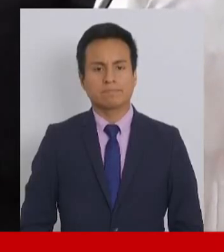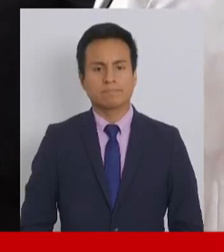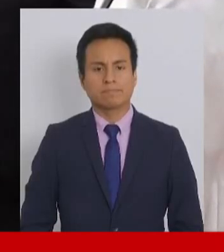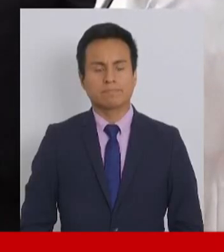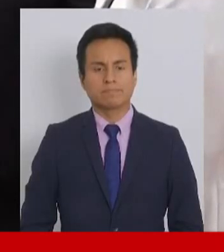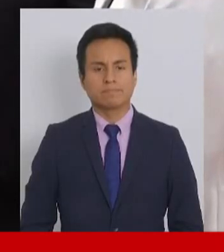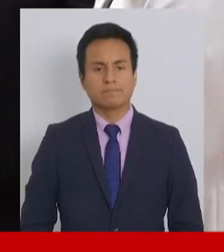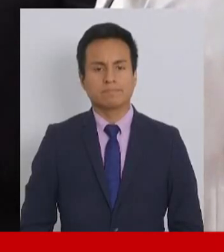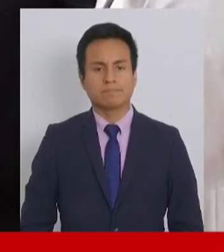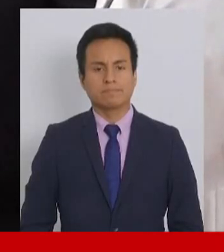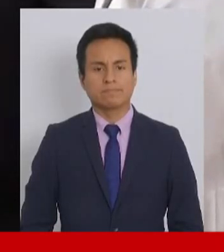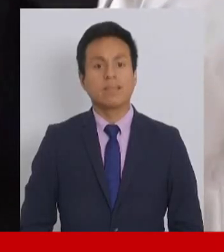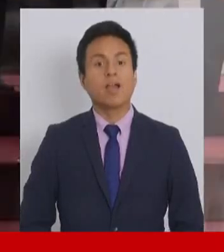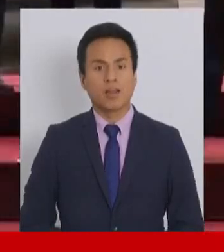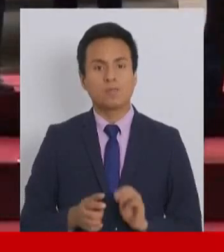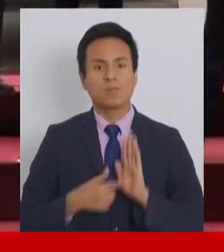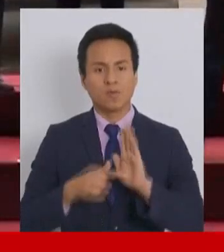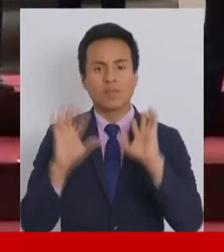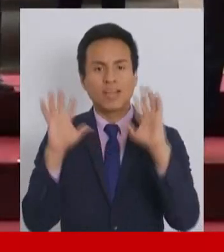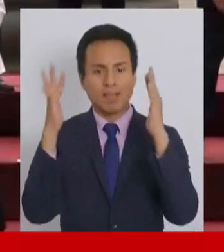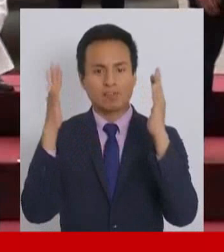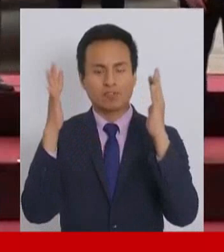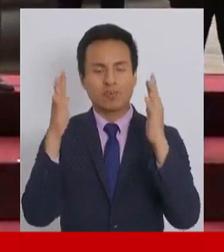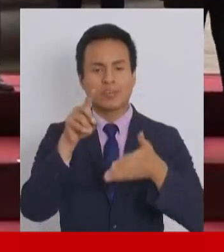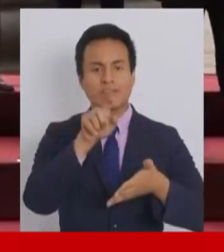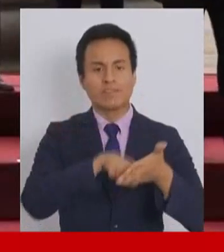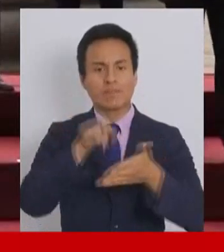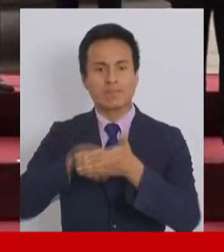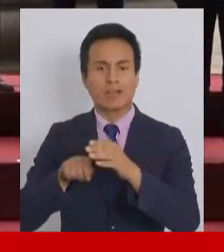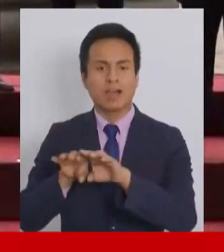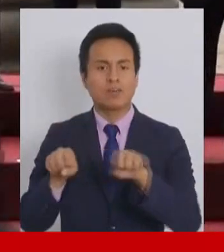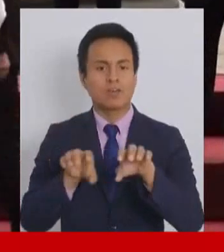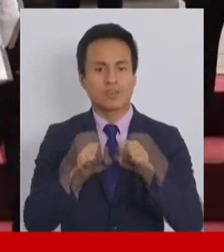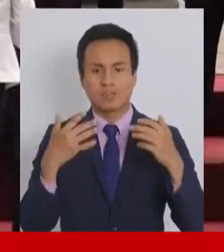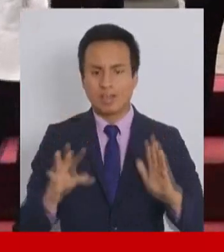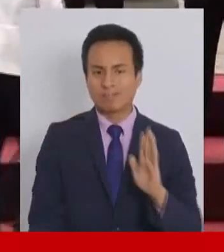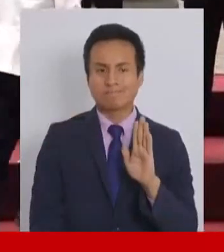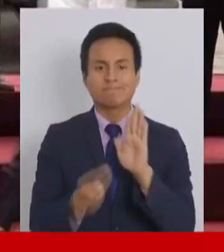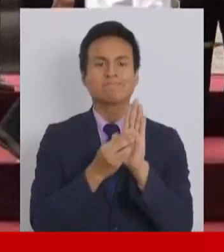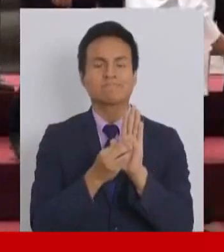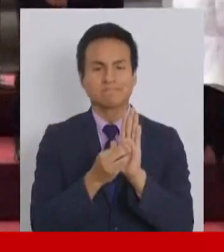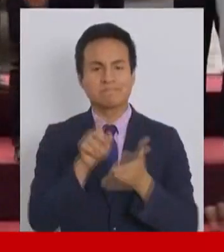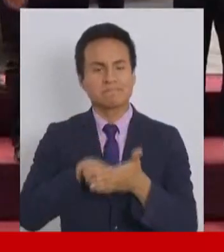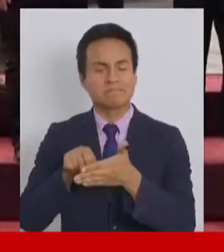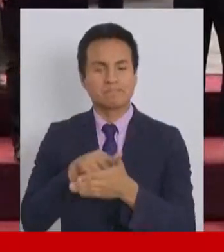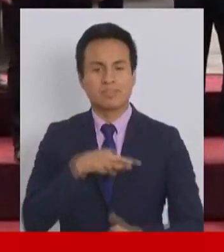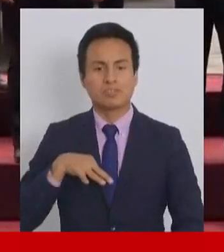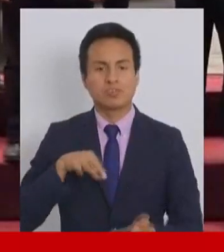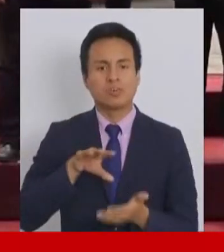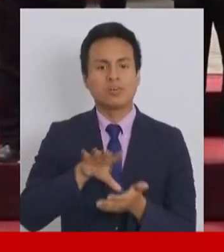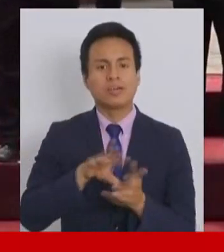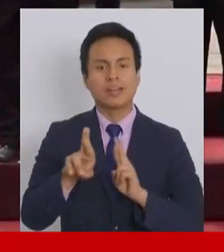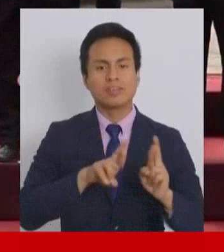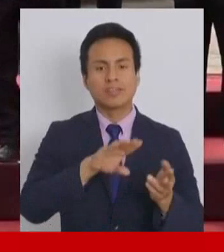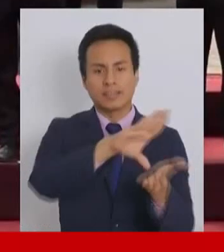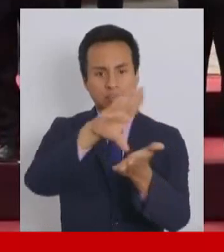transporte. Les propongo la un fuerte aplauso para países, la firma de este acuerdo que han Felipe establecido Solá, que forma parte los ministros de Relaciones de la Exteriores delegación